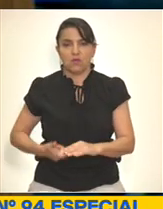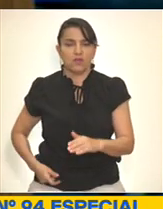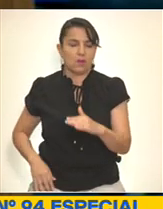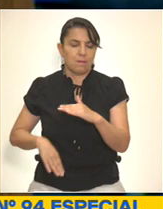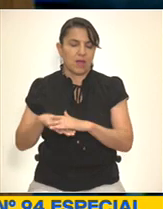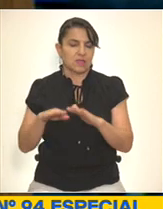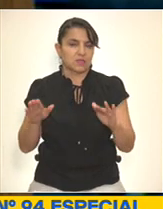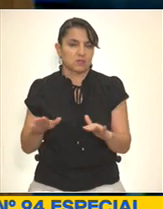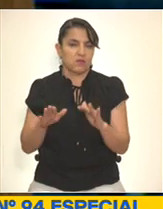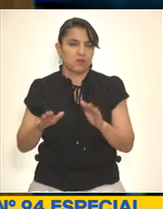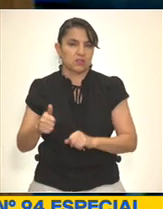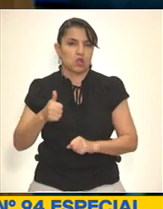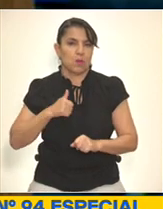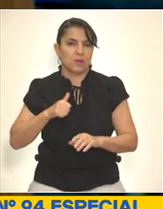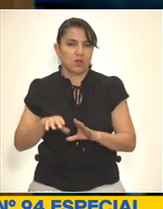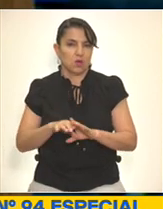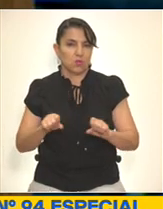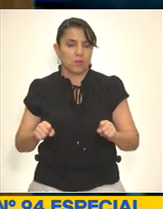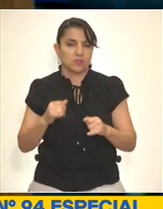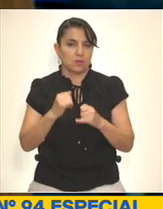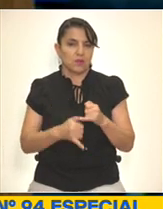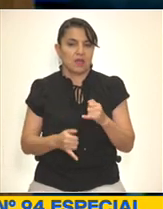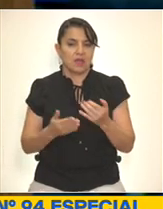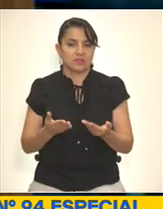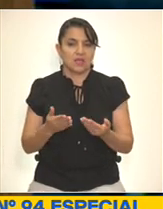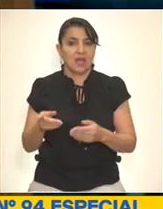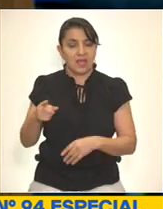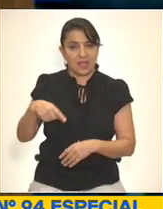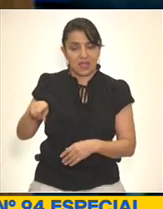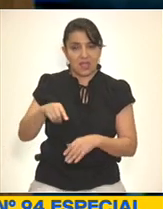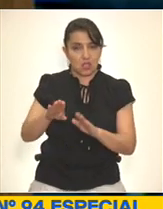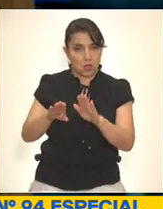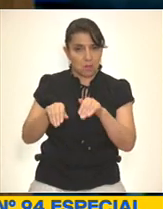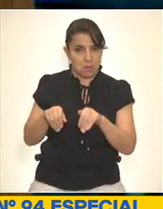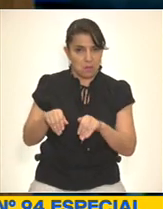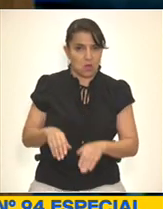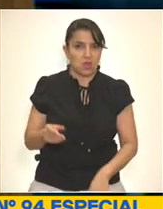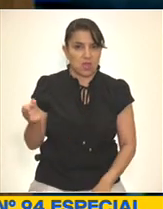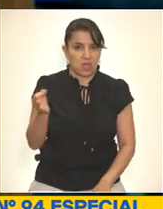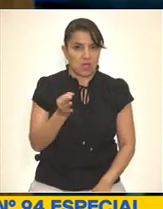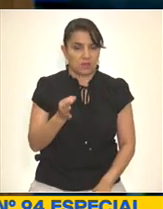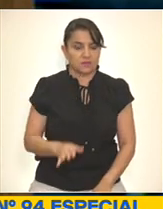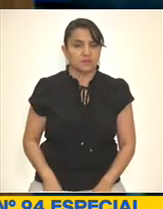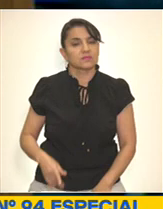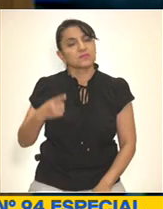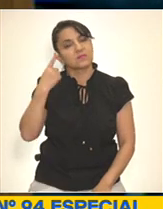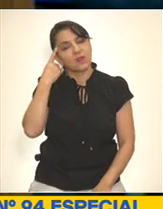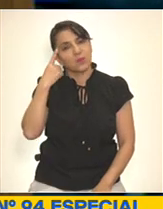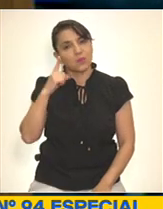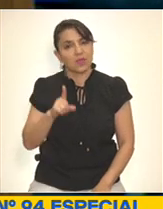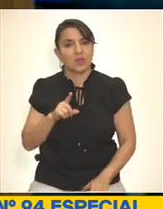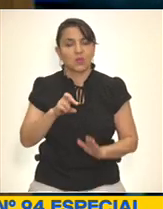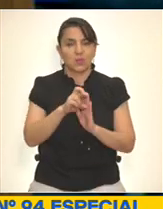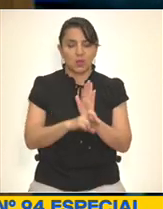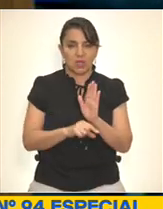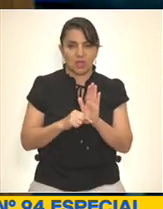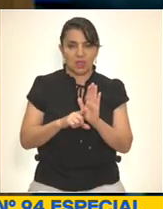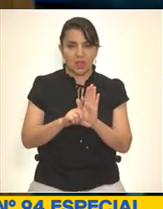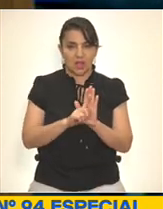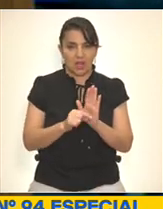esfuerzos por cumplir estos compromisos y plazos que ellos mismos además se impusieron. Sin embargo, el proyecto de